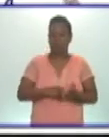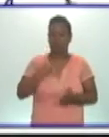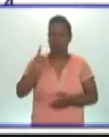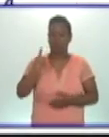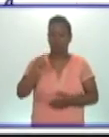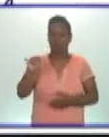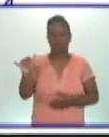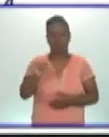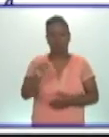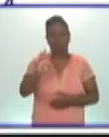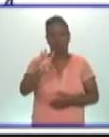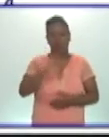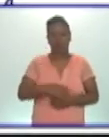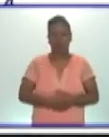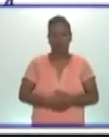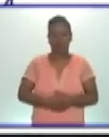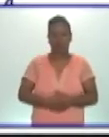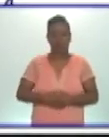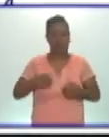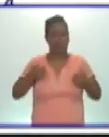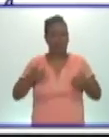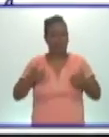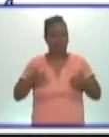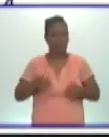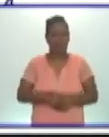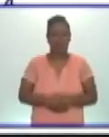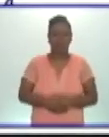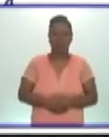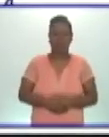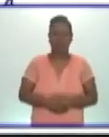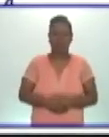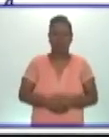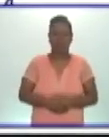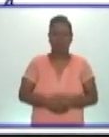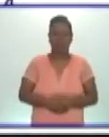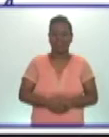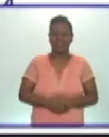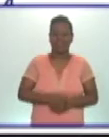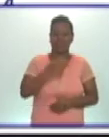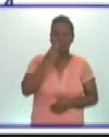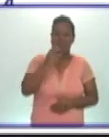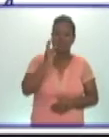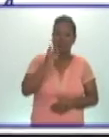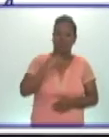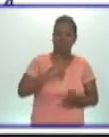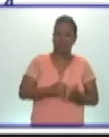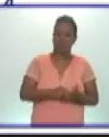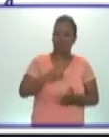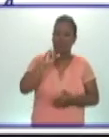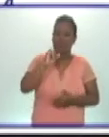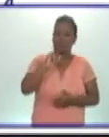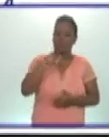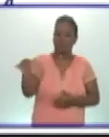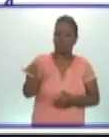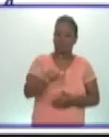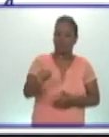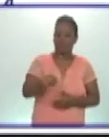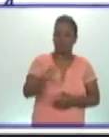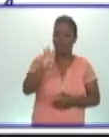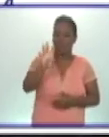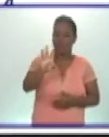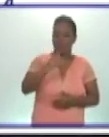4. Muy bien. Entonces, 2 tercios por 6 es igual a